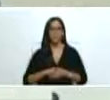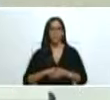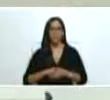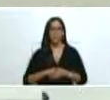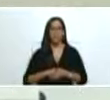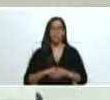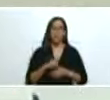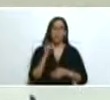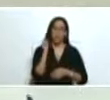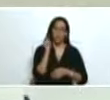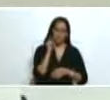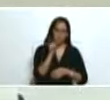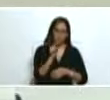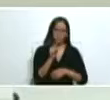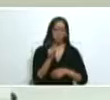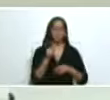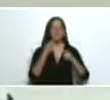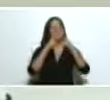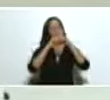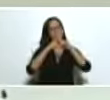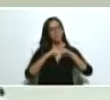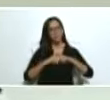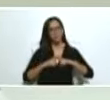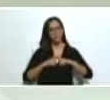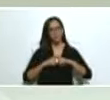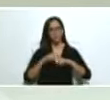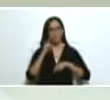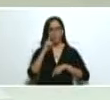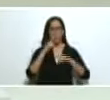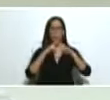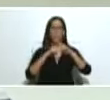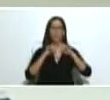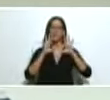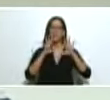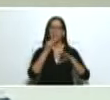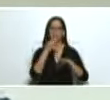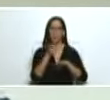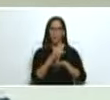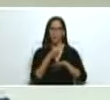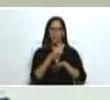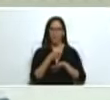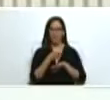tú le sumas el 1x10 del buen gobierno,